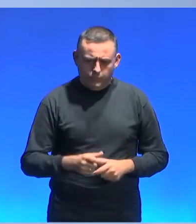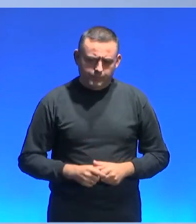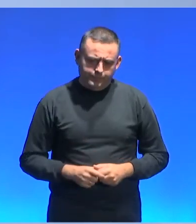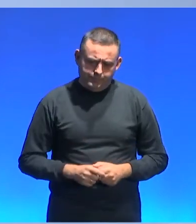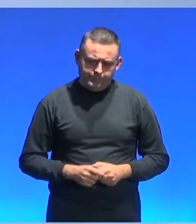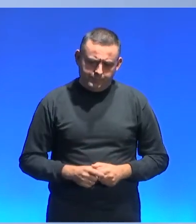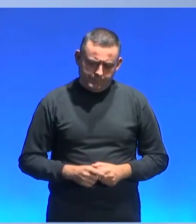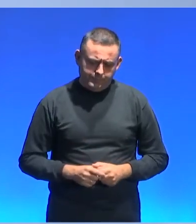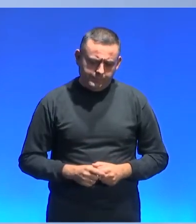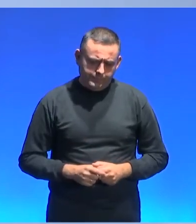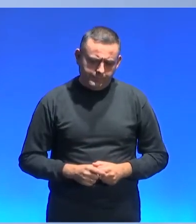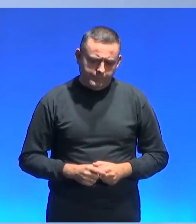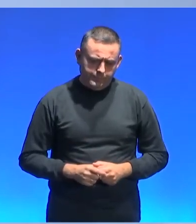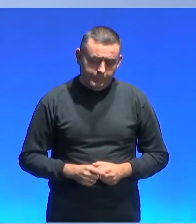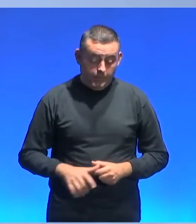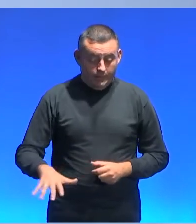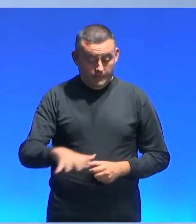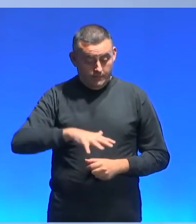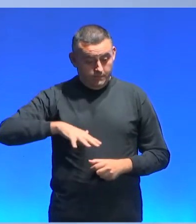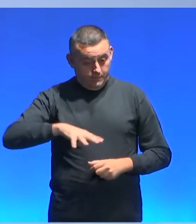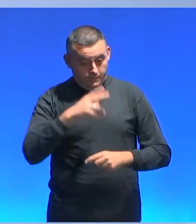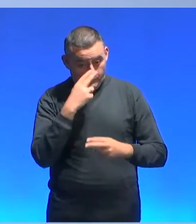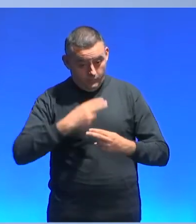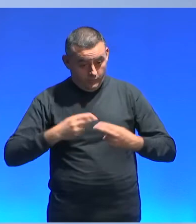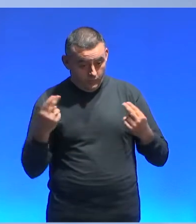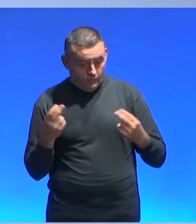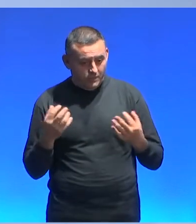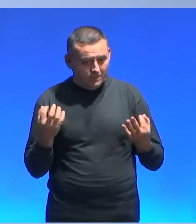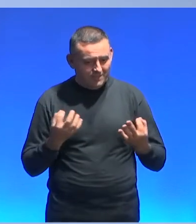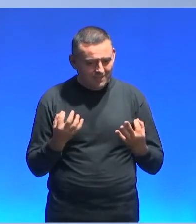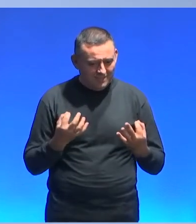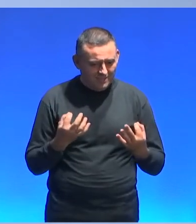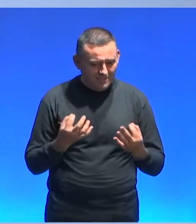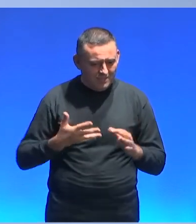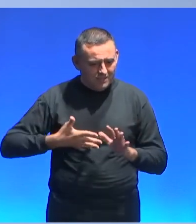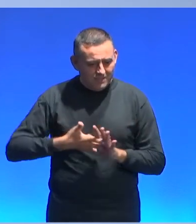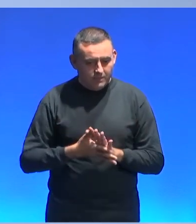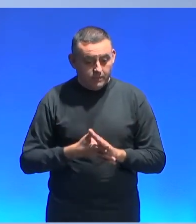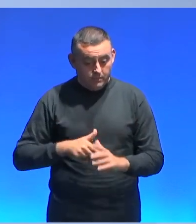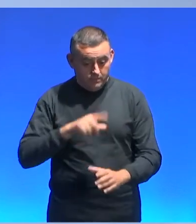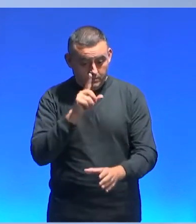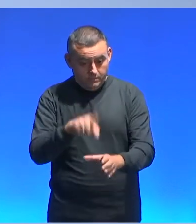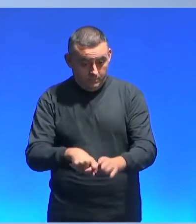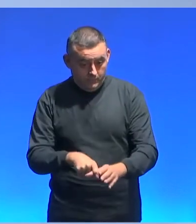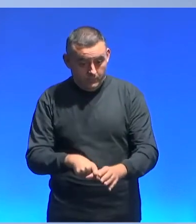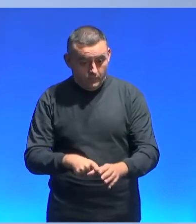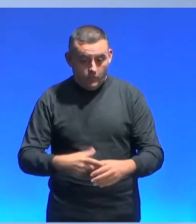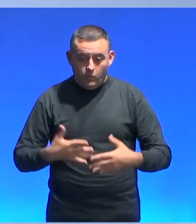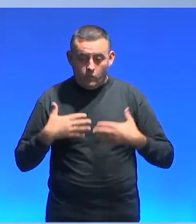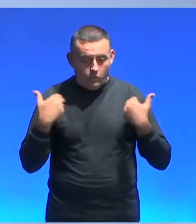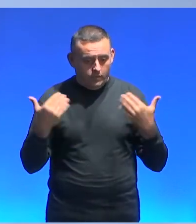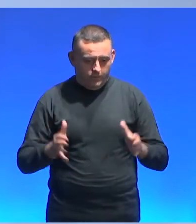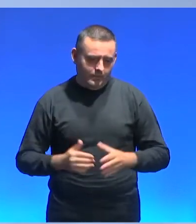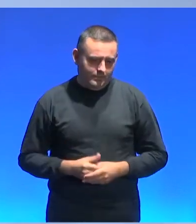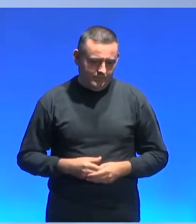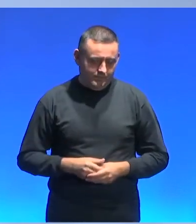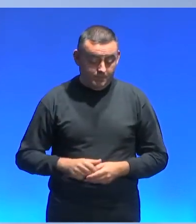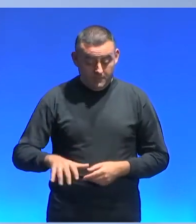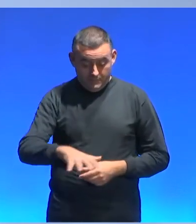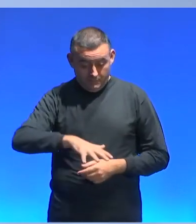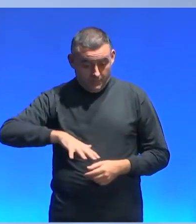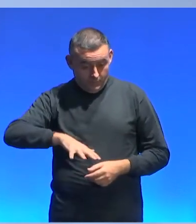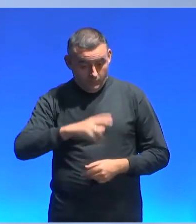El espacio público debería ser el espacio de todos, público por esto, y el espacio de los derechos.